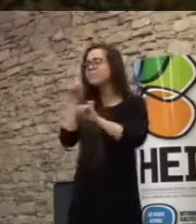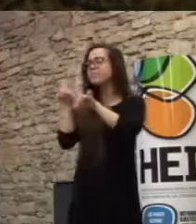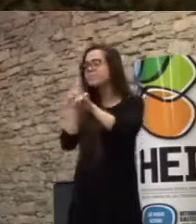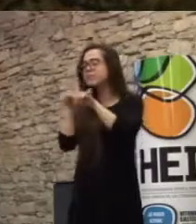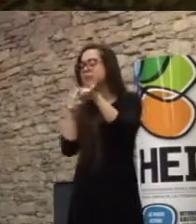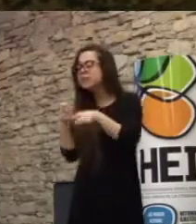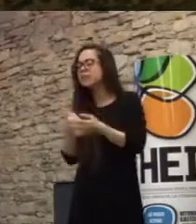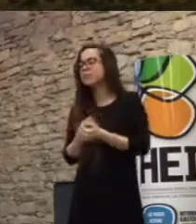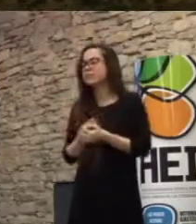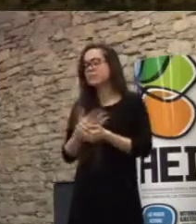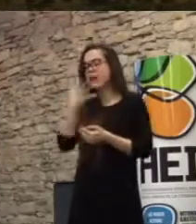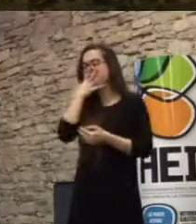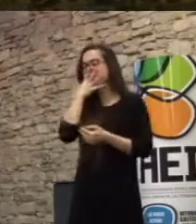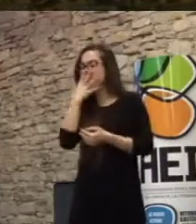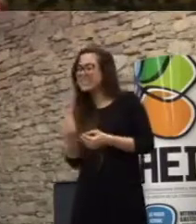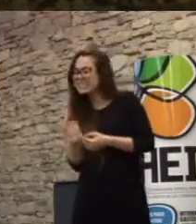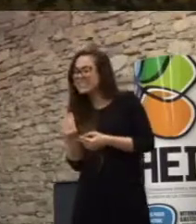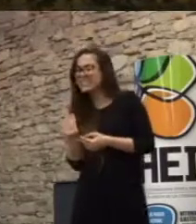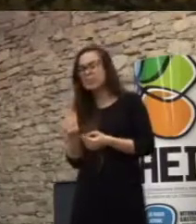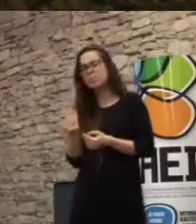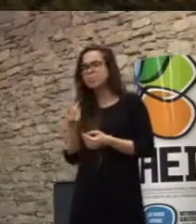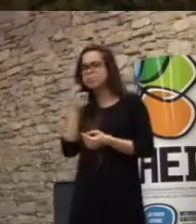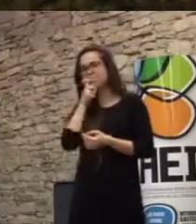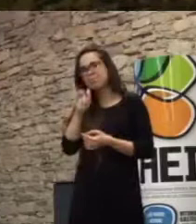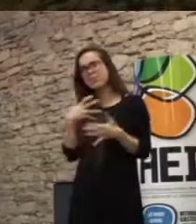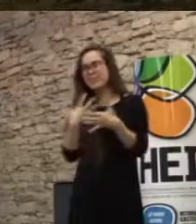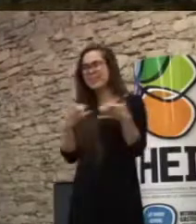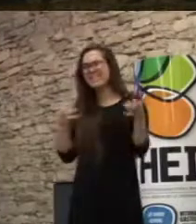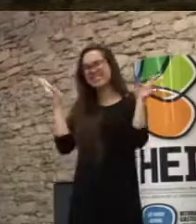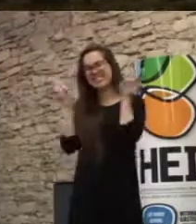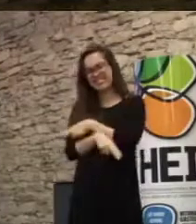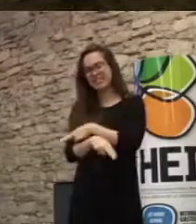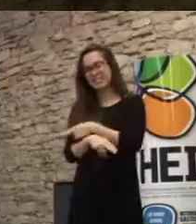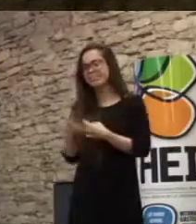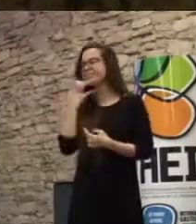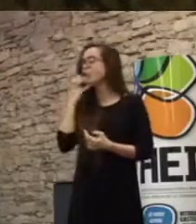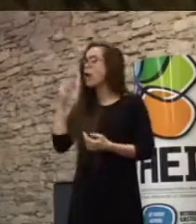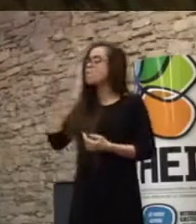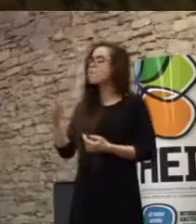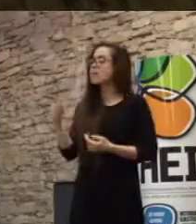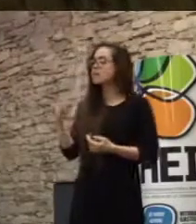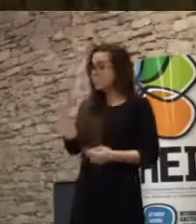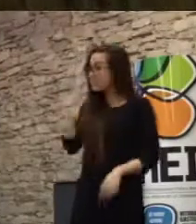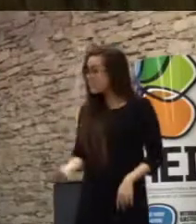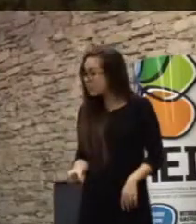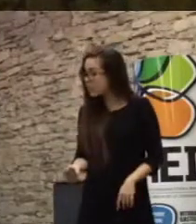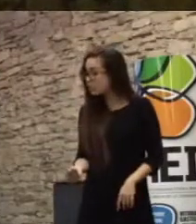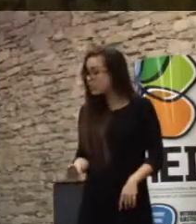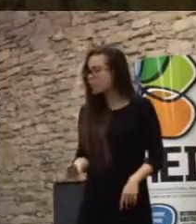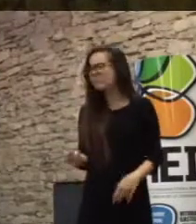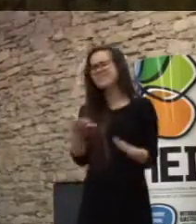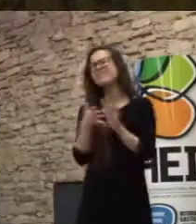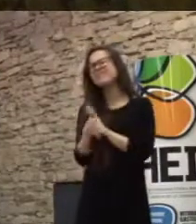entendido vamos a eliminarlo directamente del diccionario porque porque si yo cojo y le digo a be me has entendido que estoy